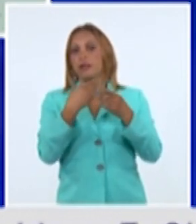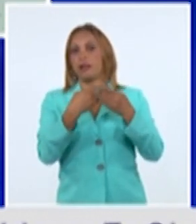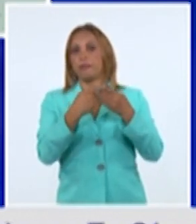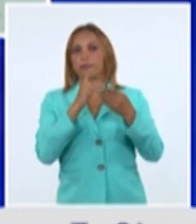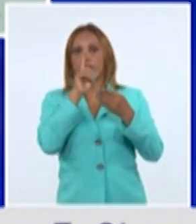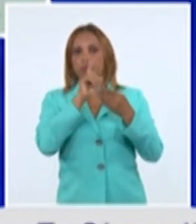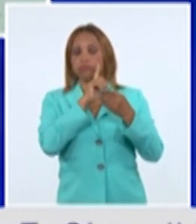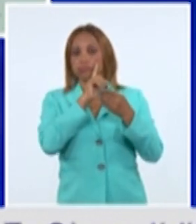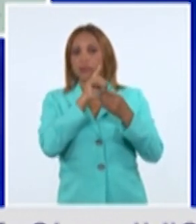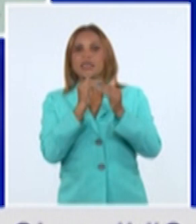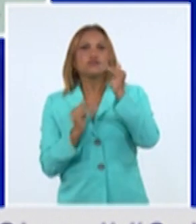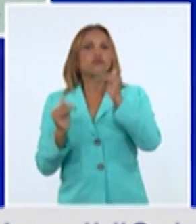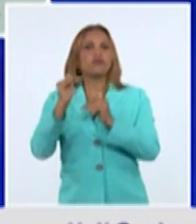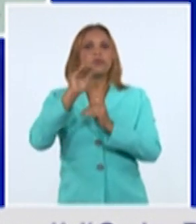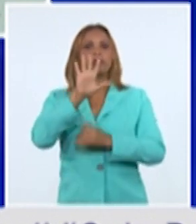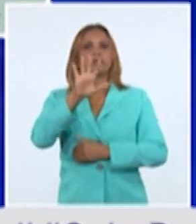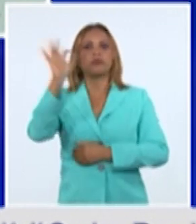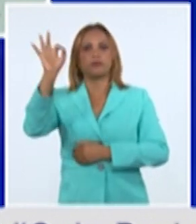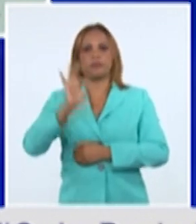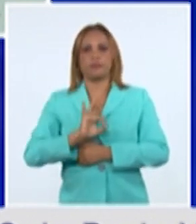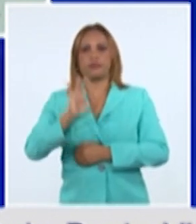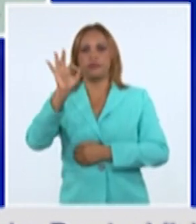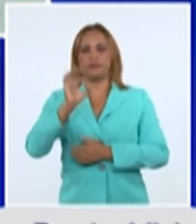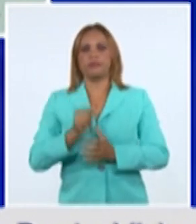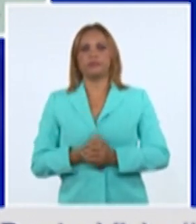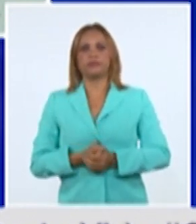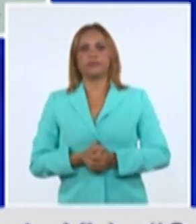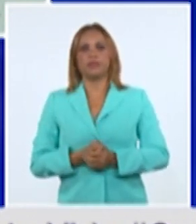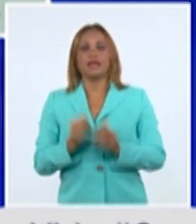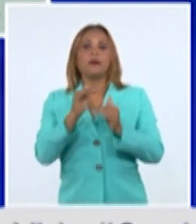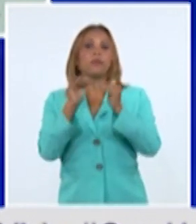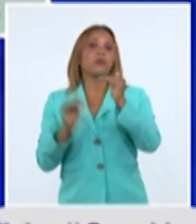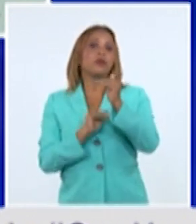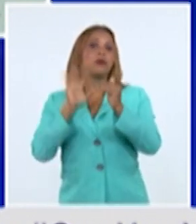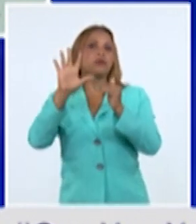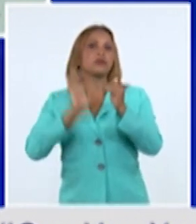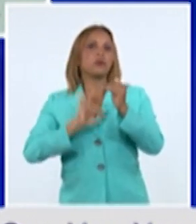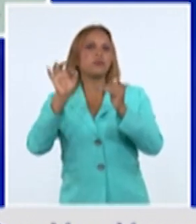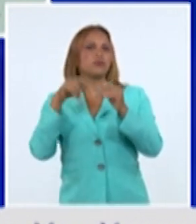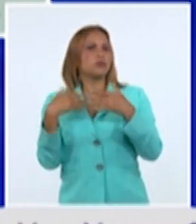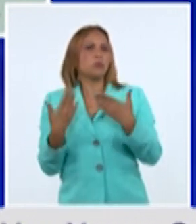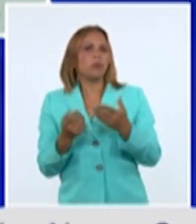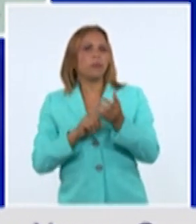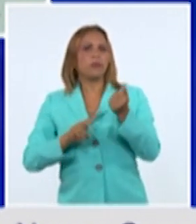superior al 5%. Por debajo del 5% están